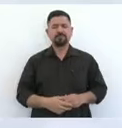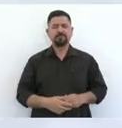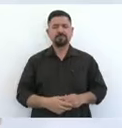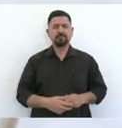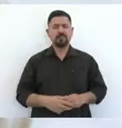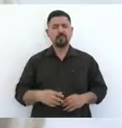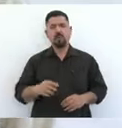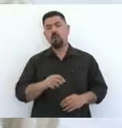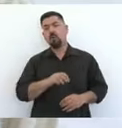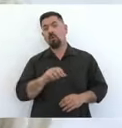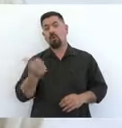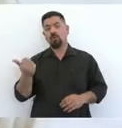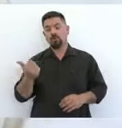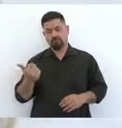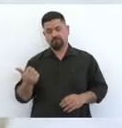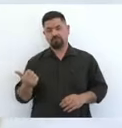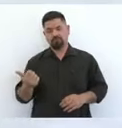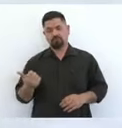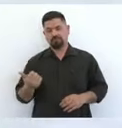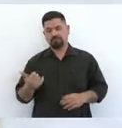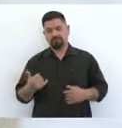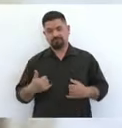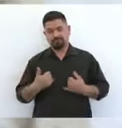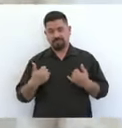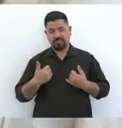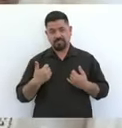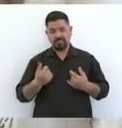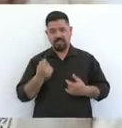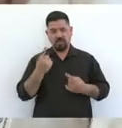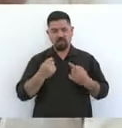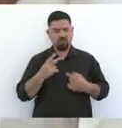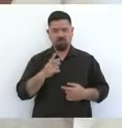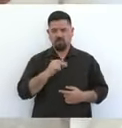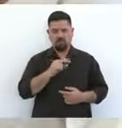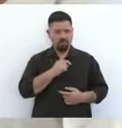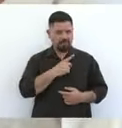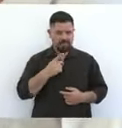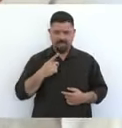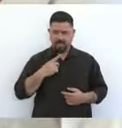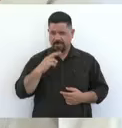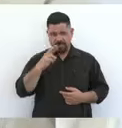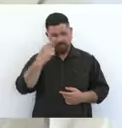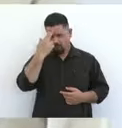porque hay otros que no hay que recordar mucho,